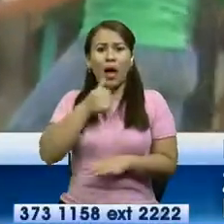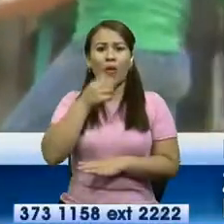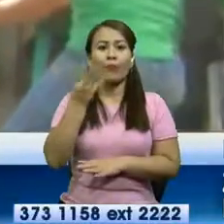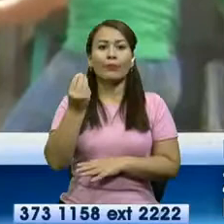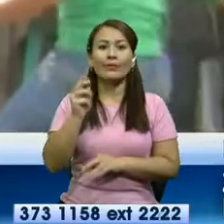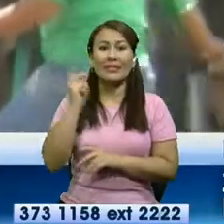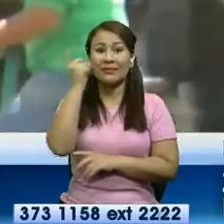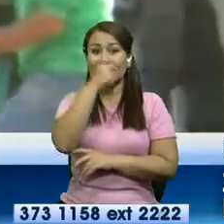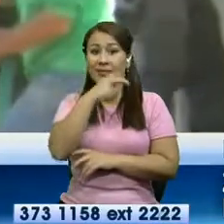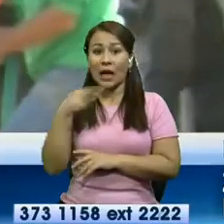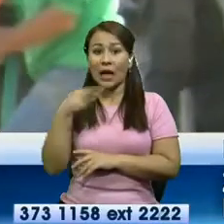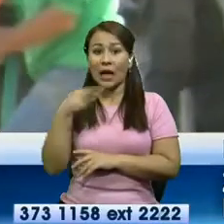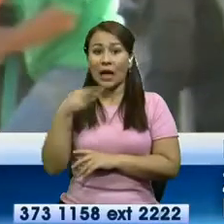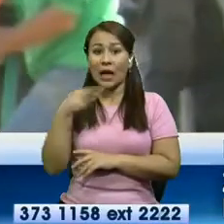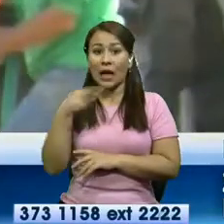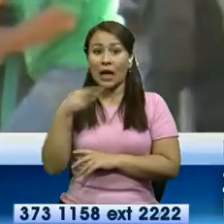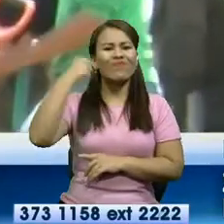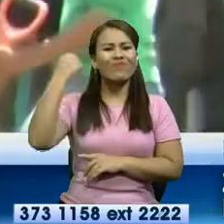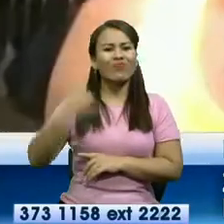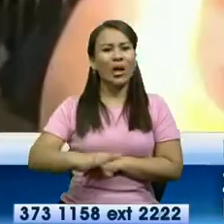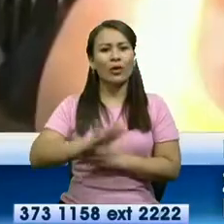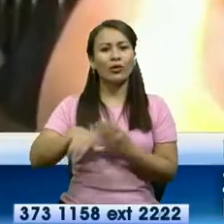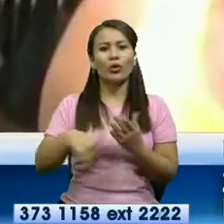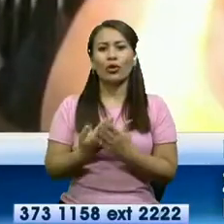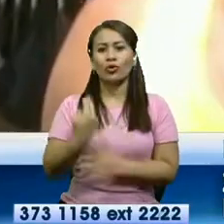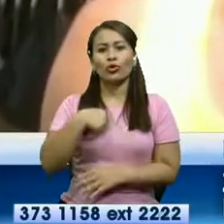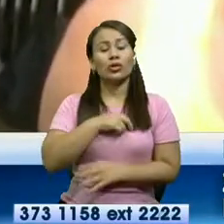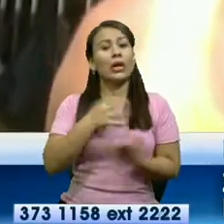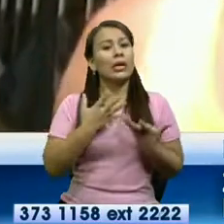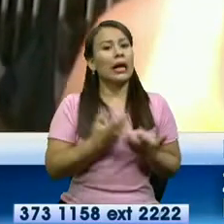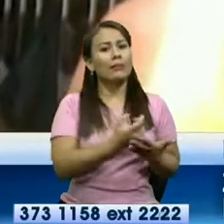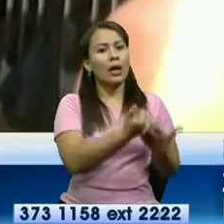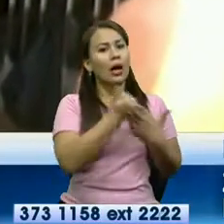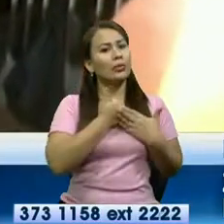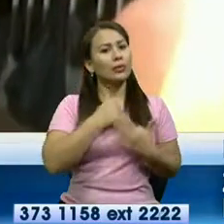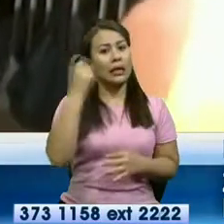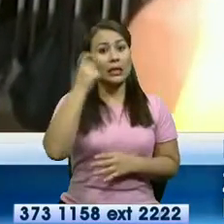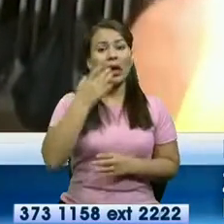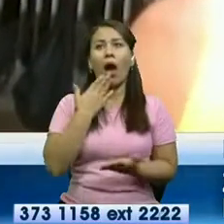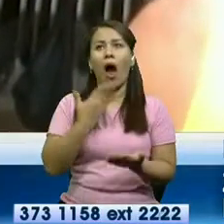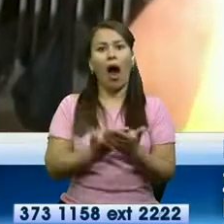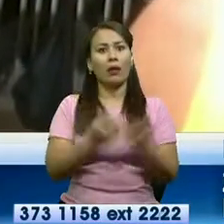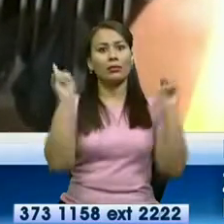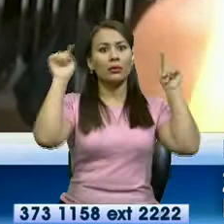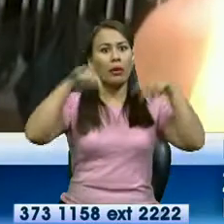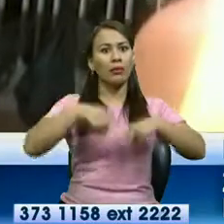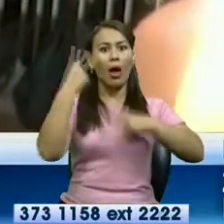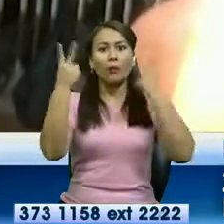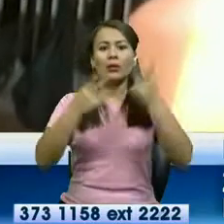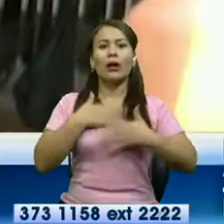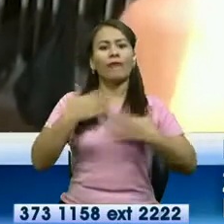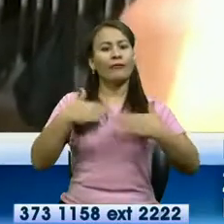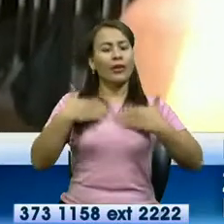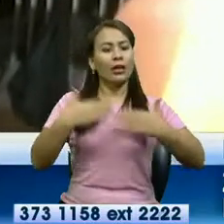por las lluvias. Pérdida total, una ayuda al presidente, ya que bueno, que ha llegado, le agradecemos, muy contento, y que